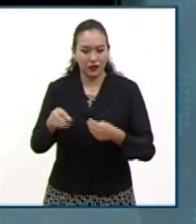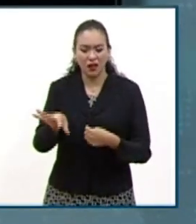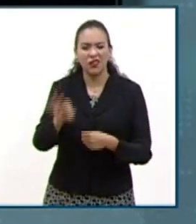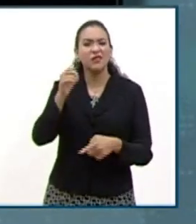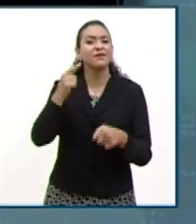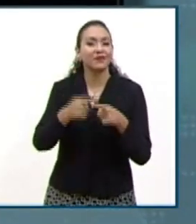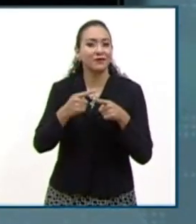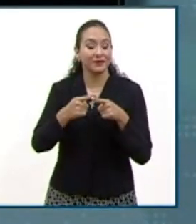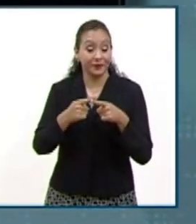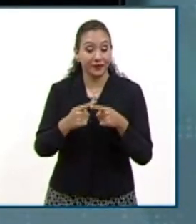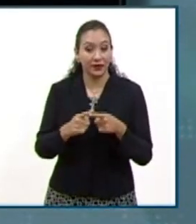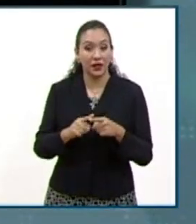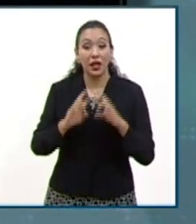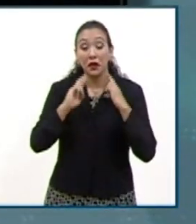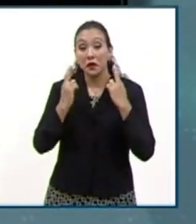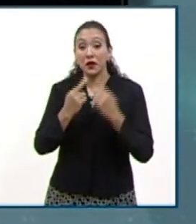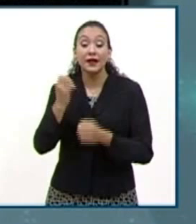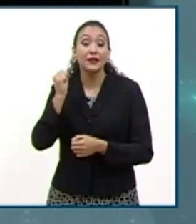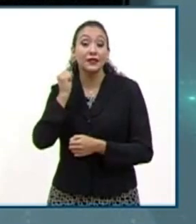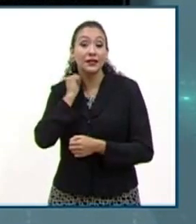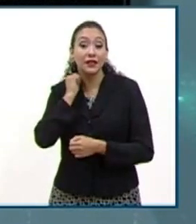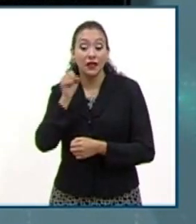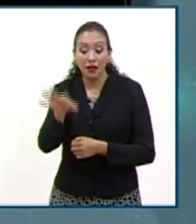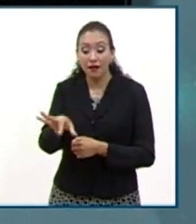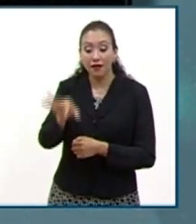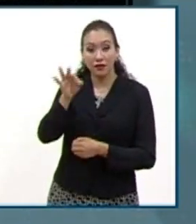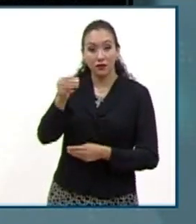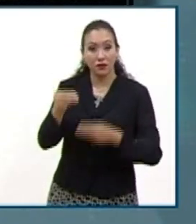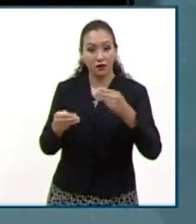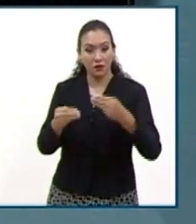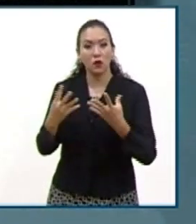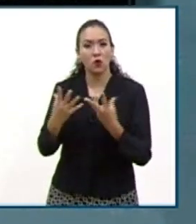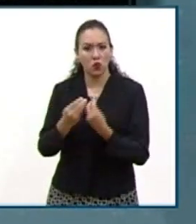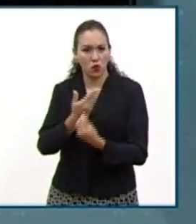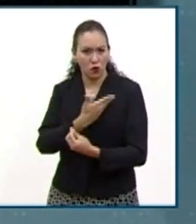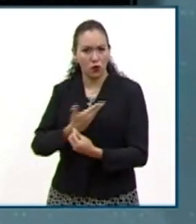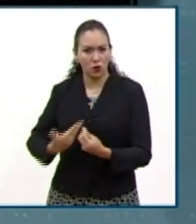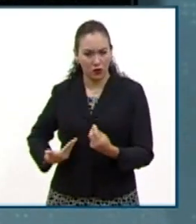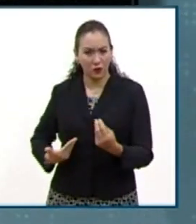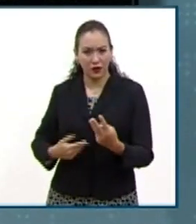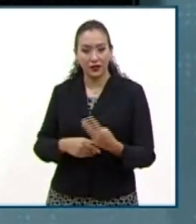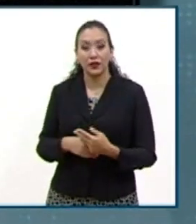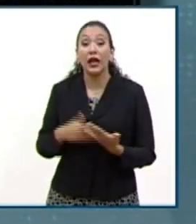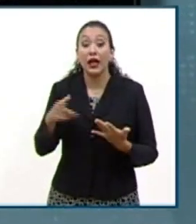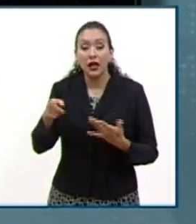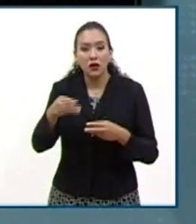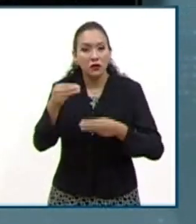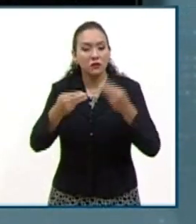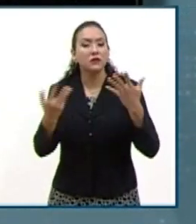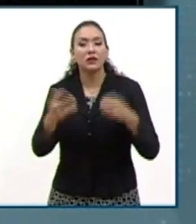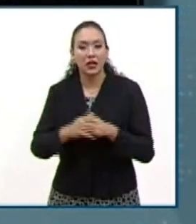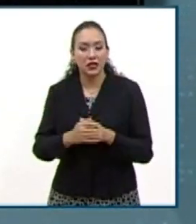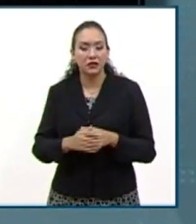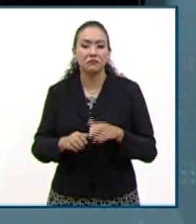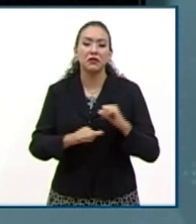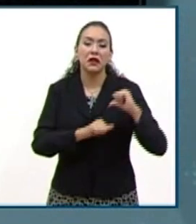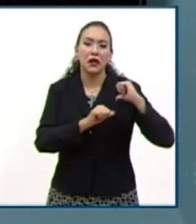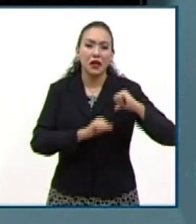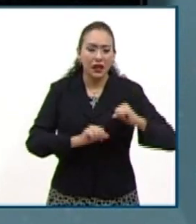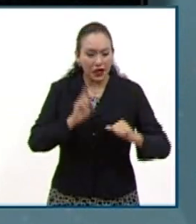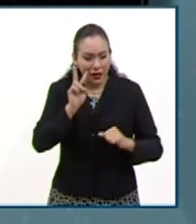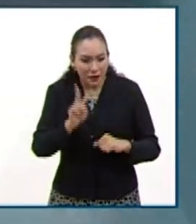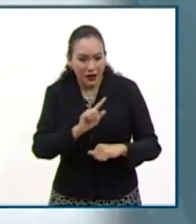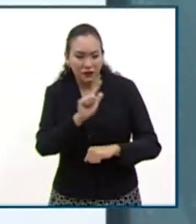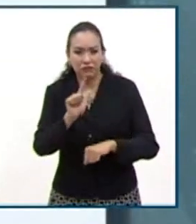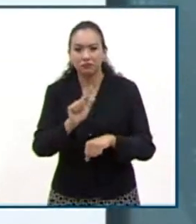a propuesta del presidente de la República. Imparten justicia de manera colegiada en pleno y salas. Se encargan de vigilar que se cumpla